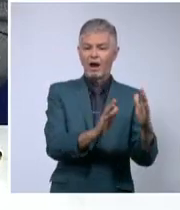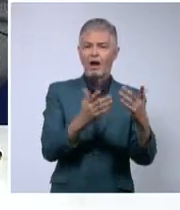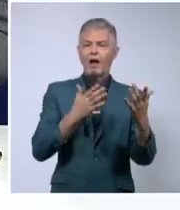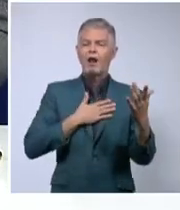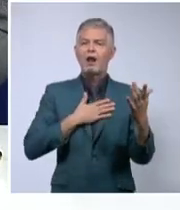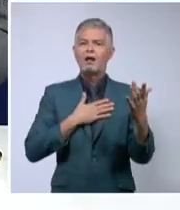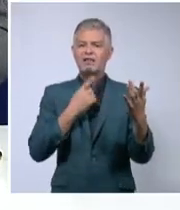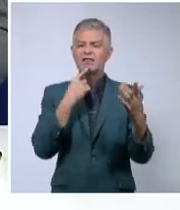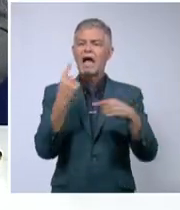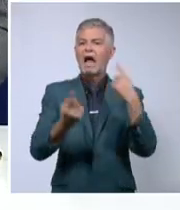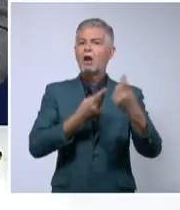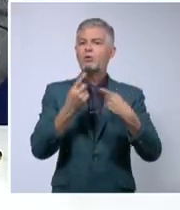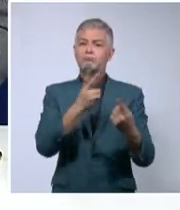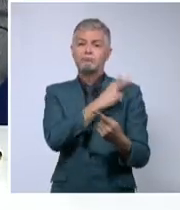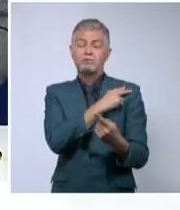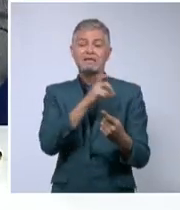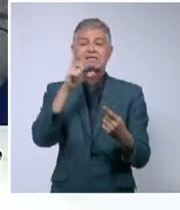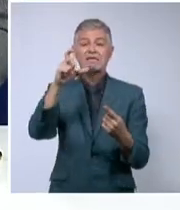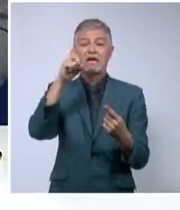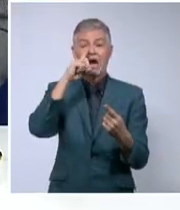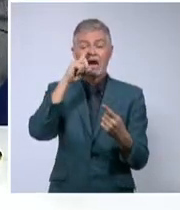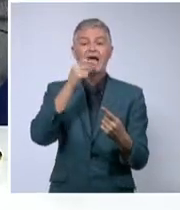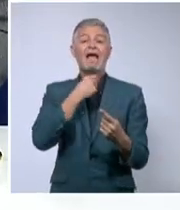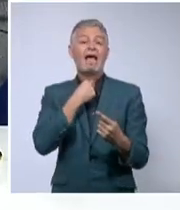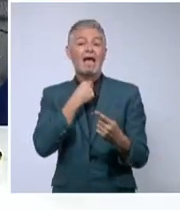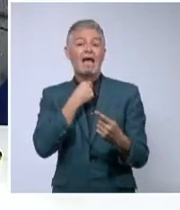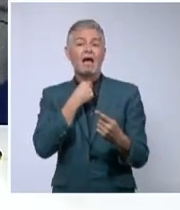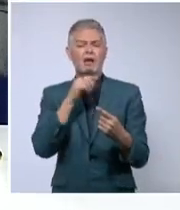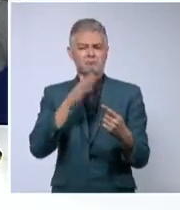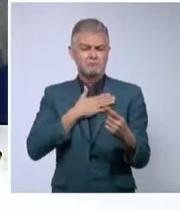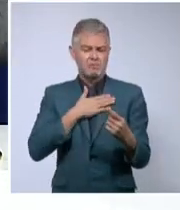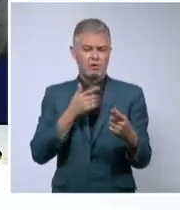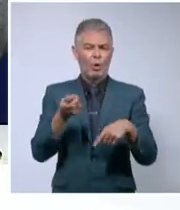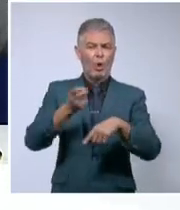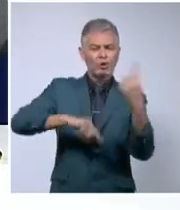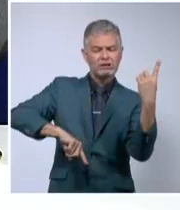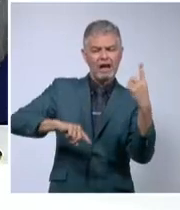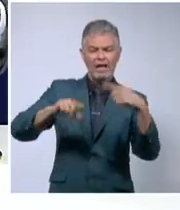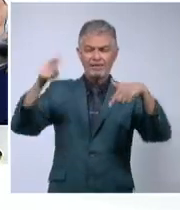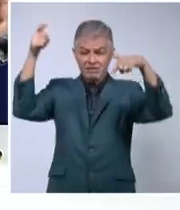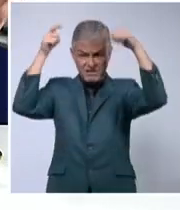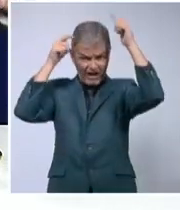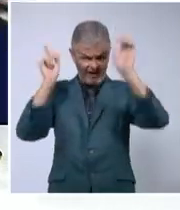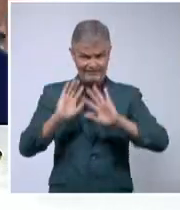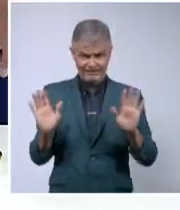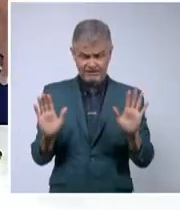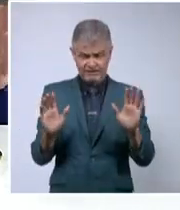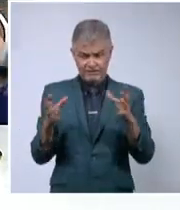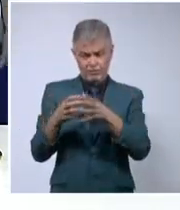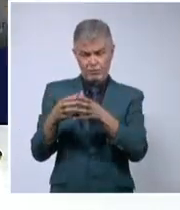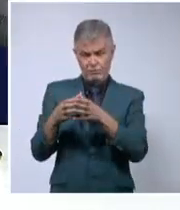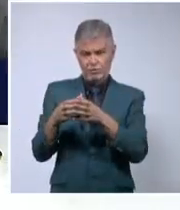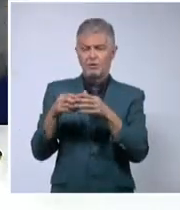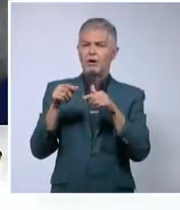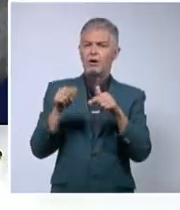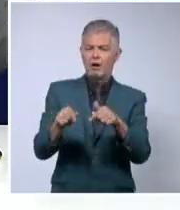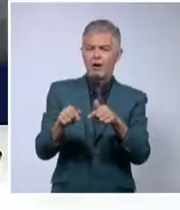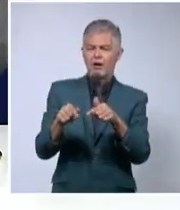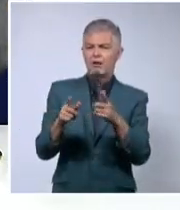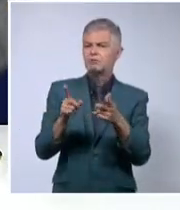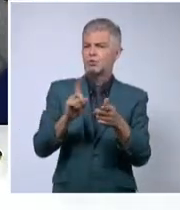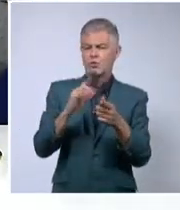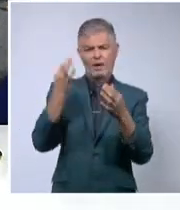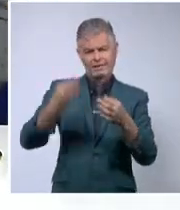de los rectores del CNE son abiertamente antichavistas. La comunidad internacional desconoce los resultados.